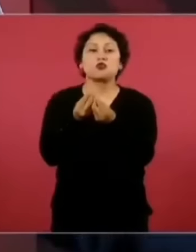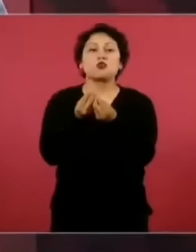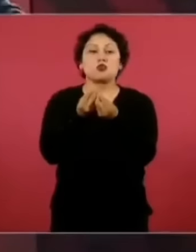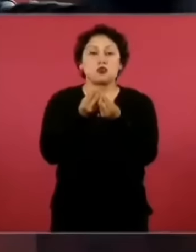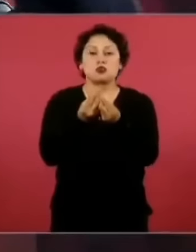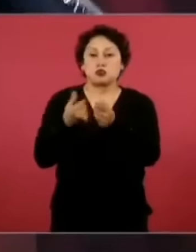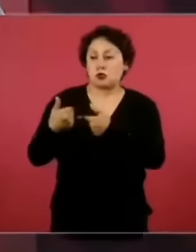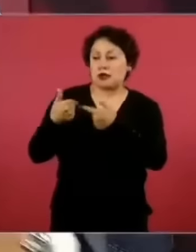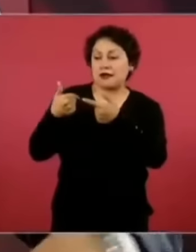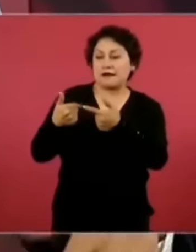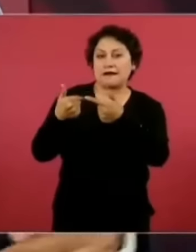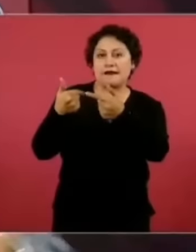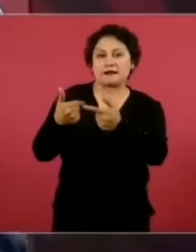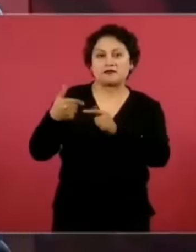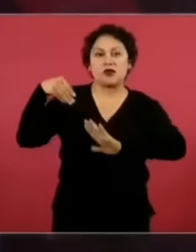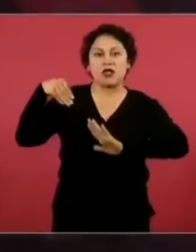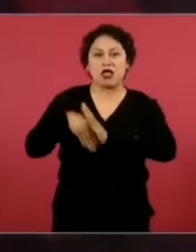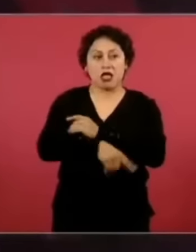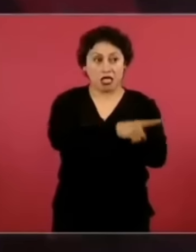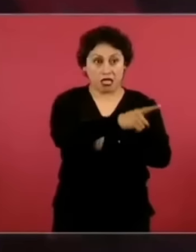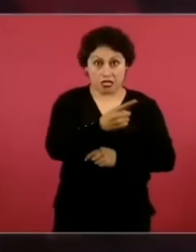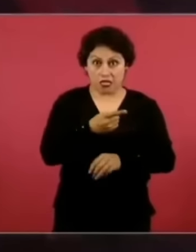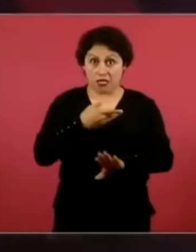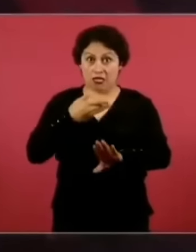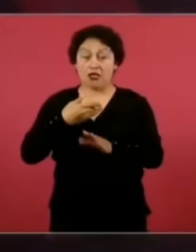generación fracasada.